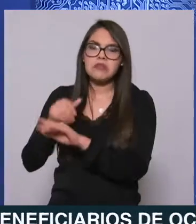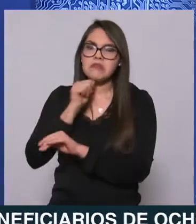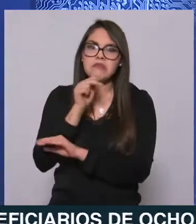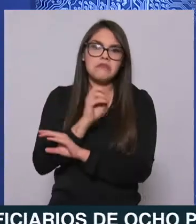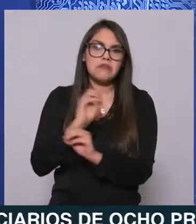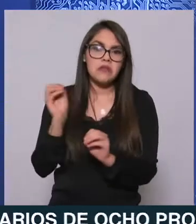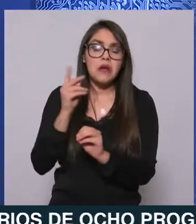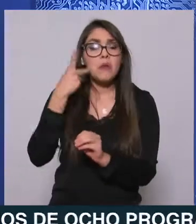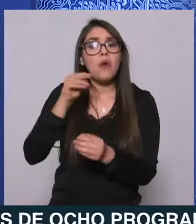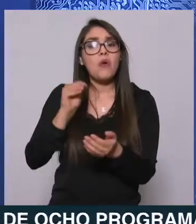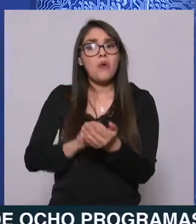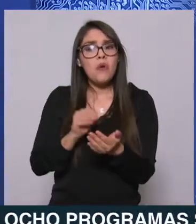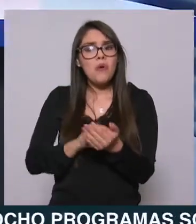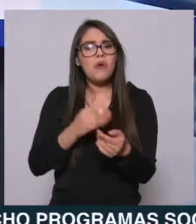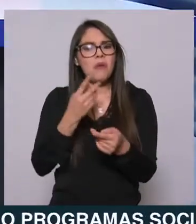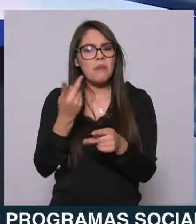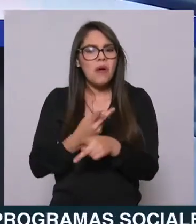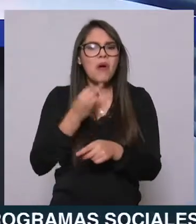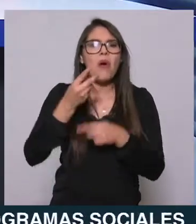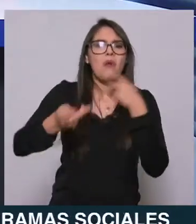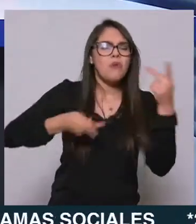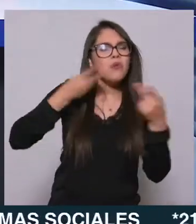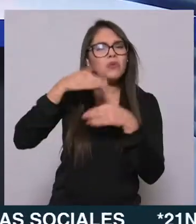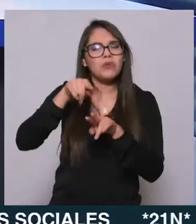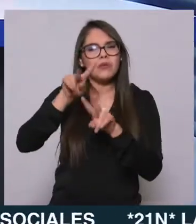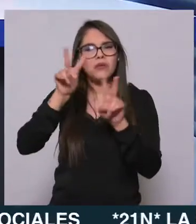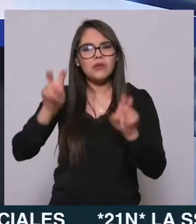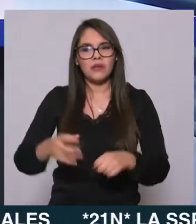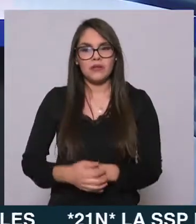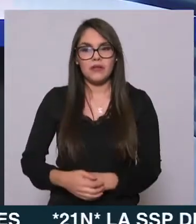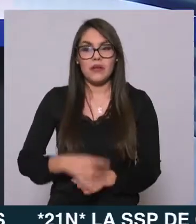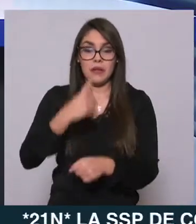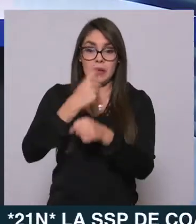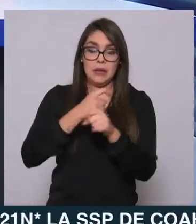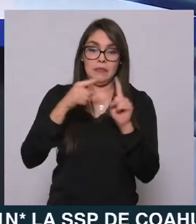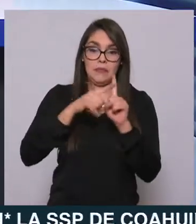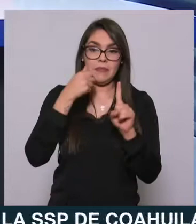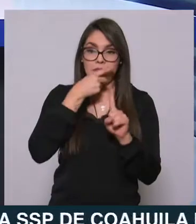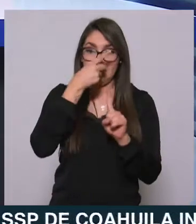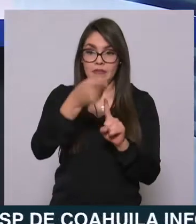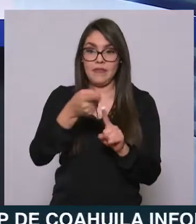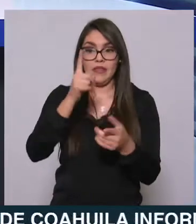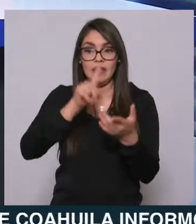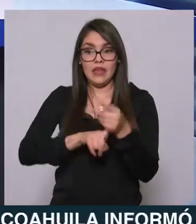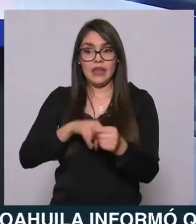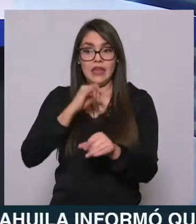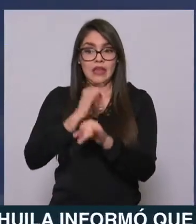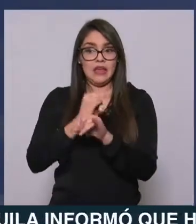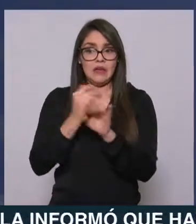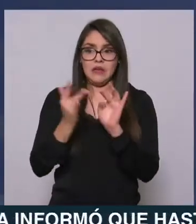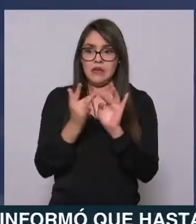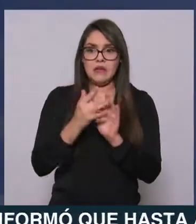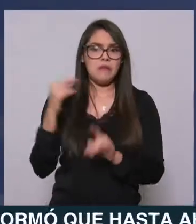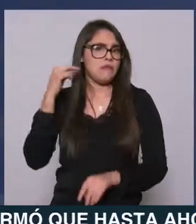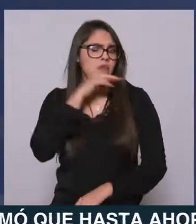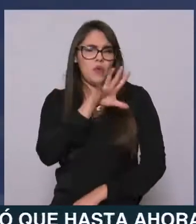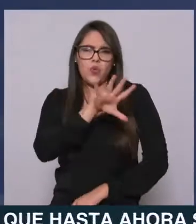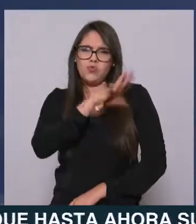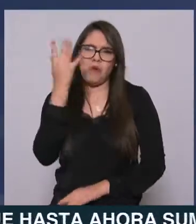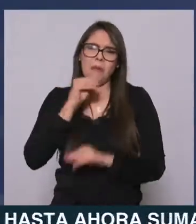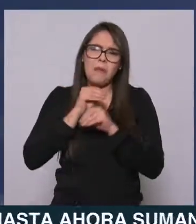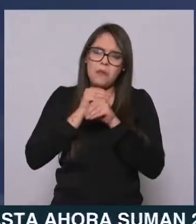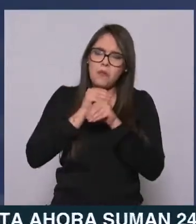siguen encendidas con esta situación. Bueno, en primer lugar decir que las redes reaccionaron al principio muy bien, o sea, hubo